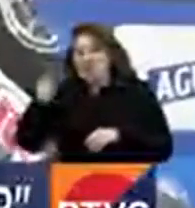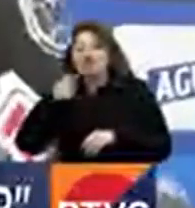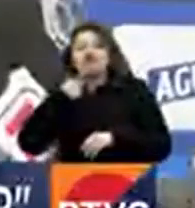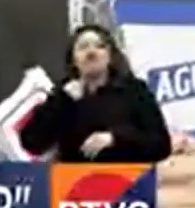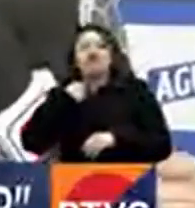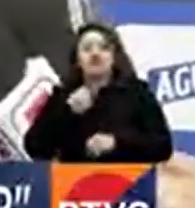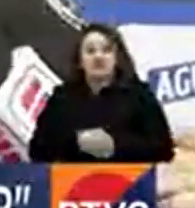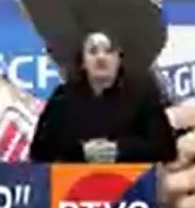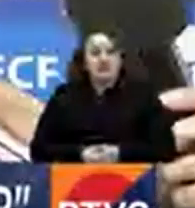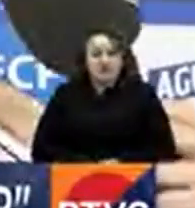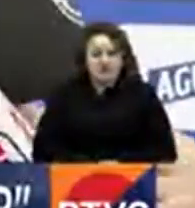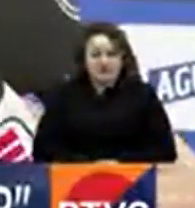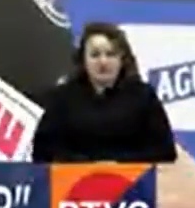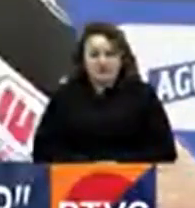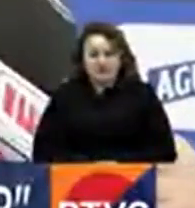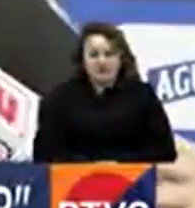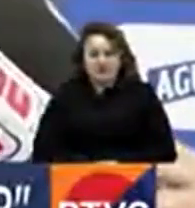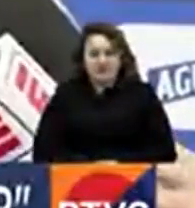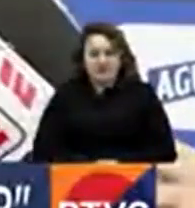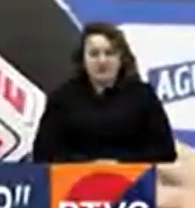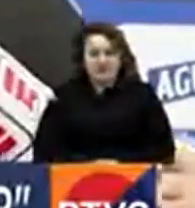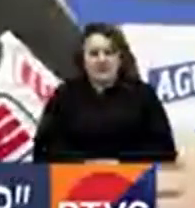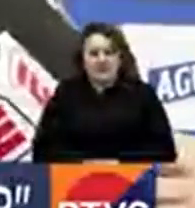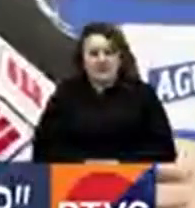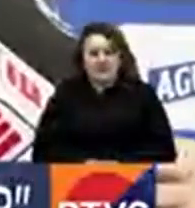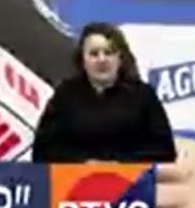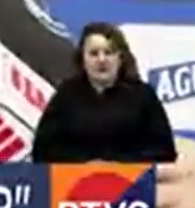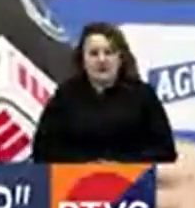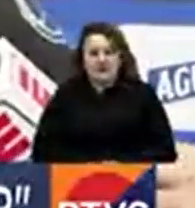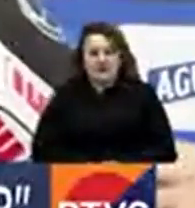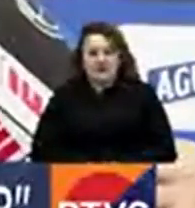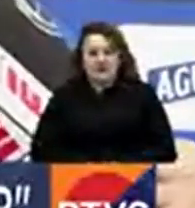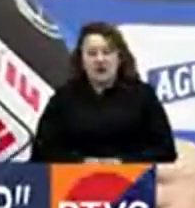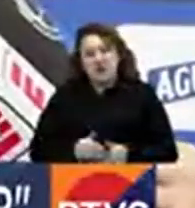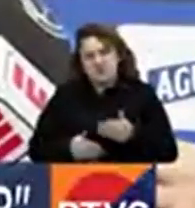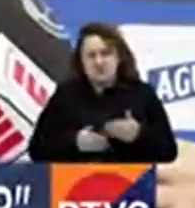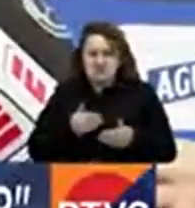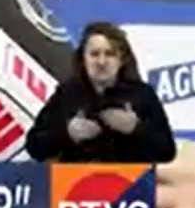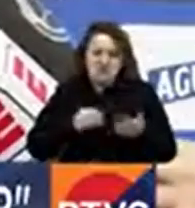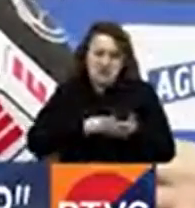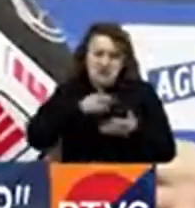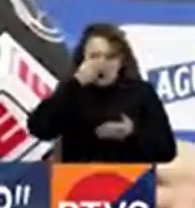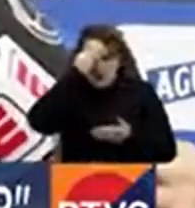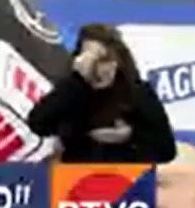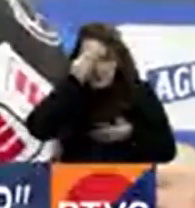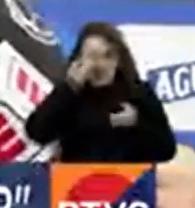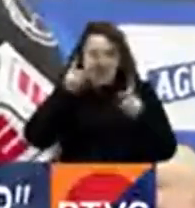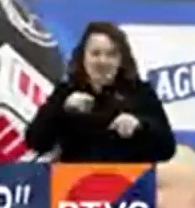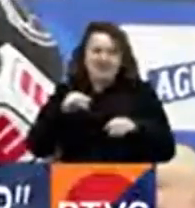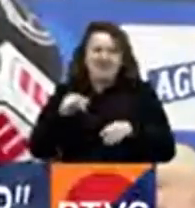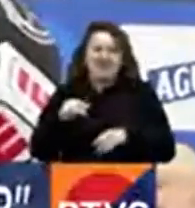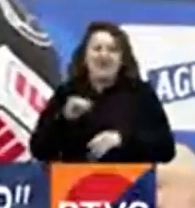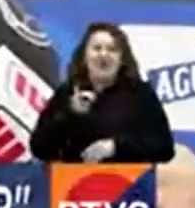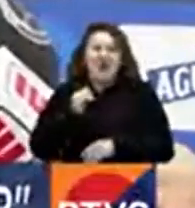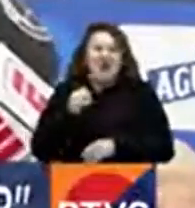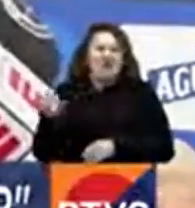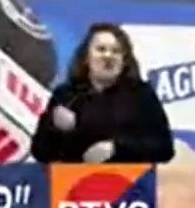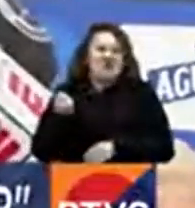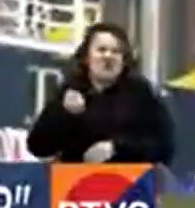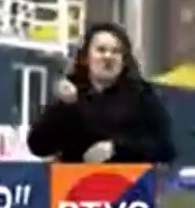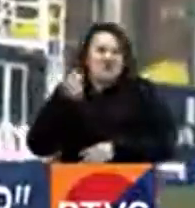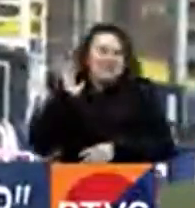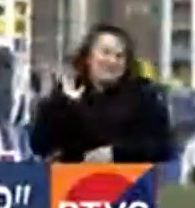Por ahí hablo en base a lo poquito que he aprendido. Y también, joder, la vida, pues también somos